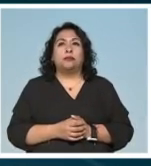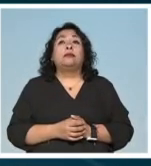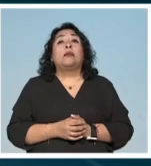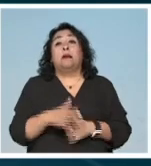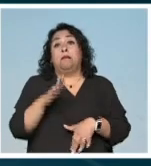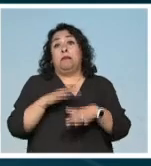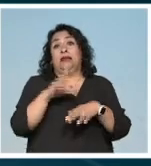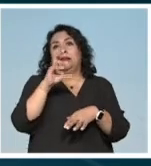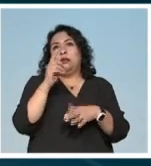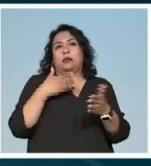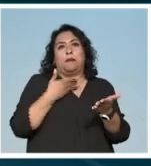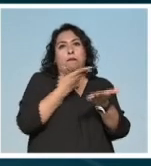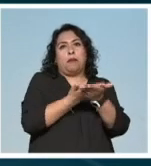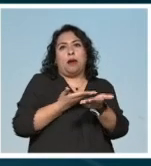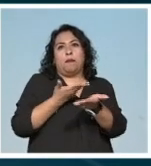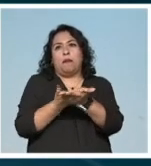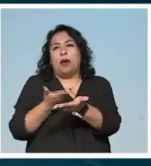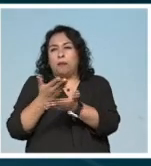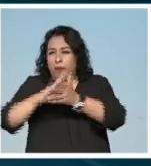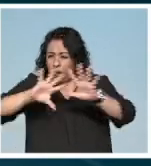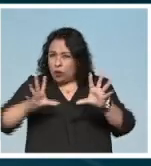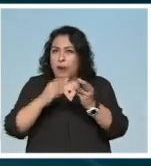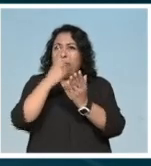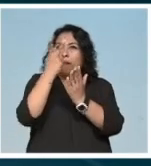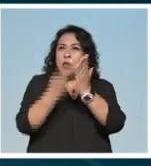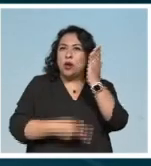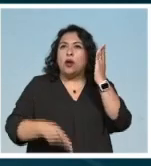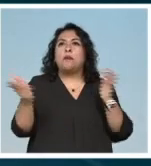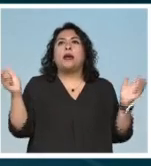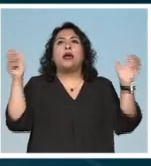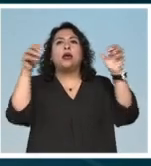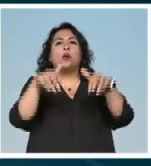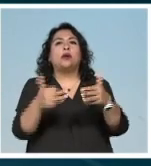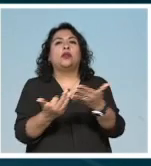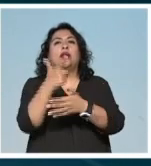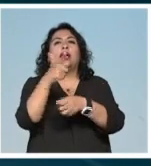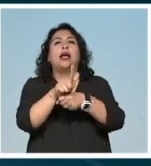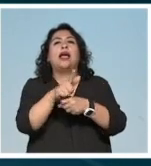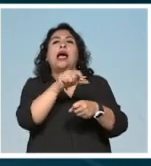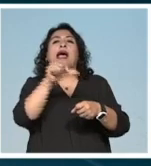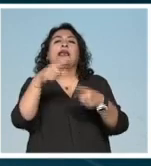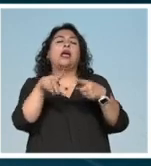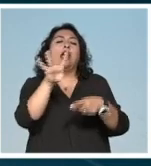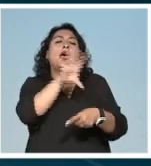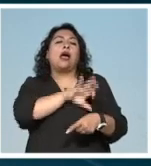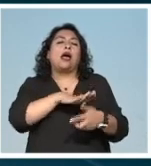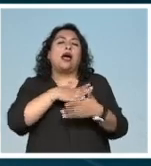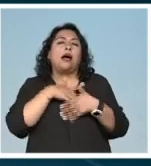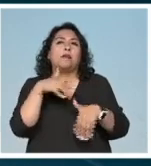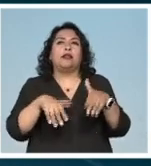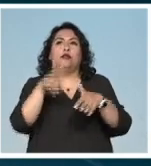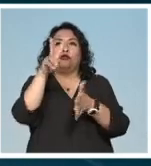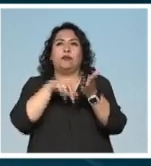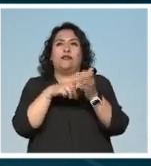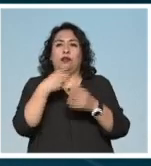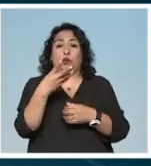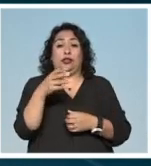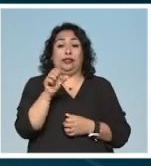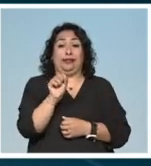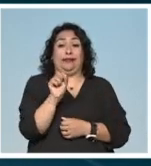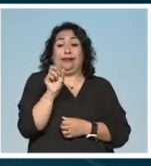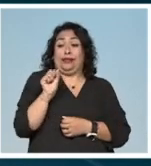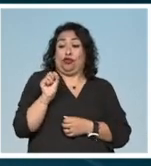Más de 30 propuestas escénicas conforman la programación del Encuentro Nacional de los Amantes del Teatro 2024, que este fin de semana